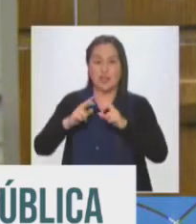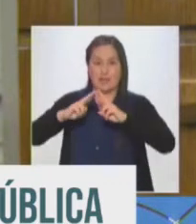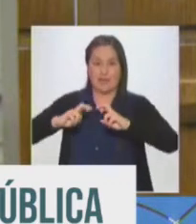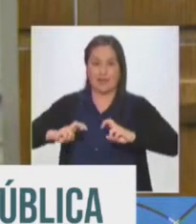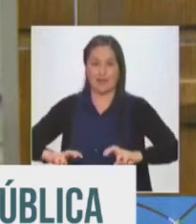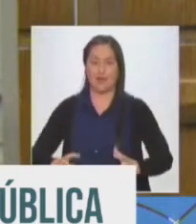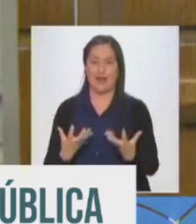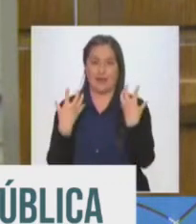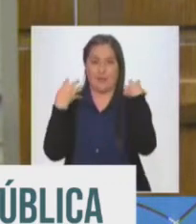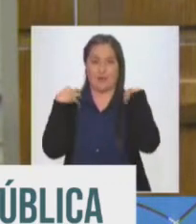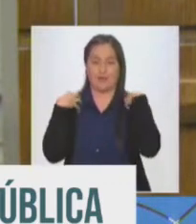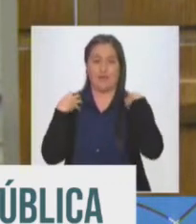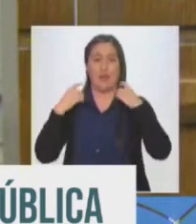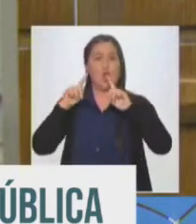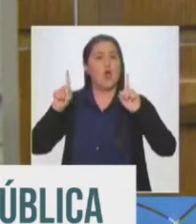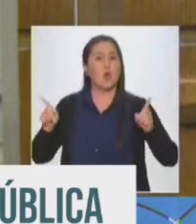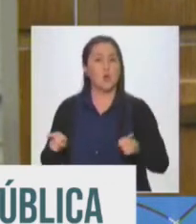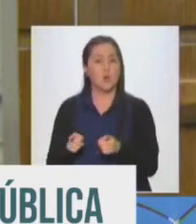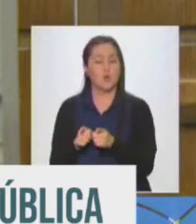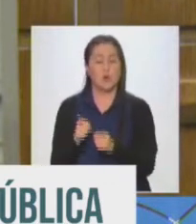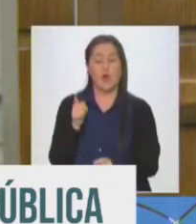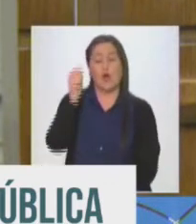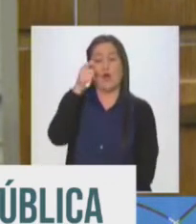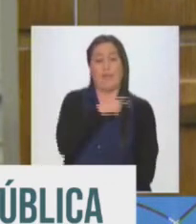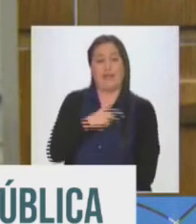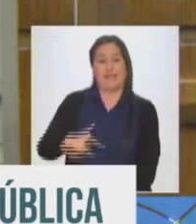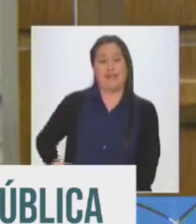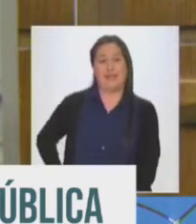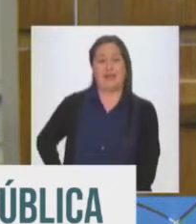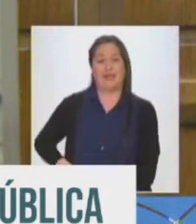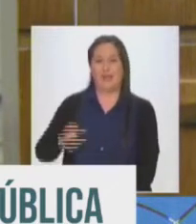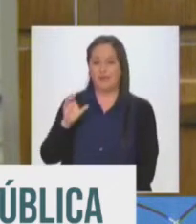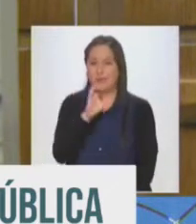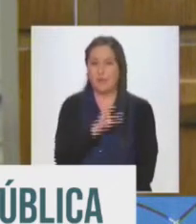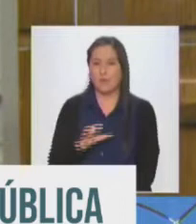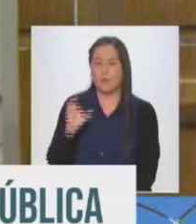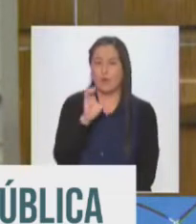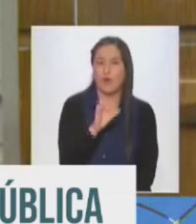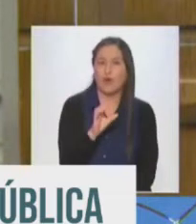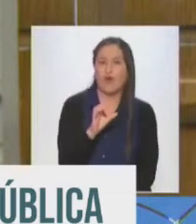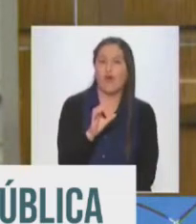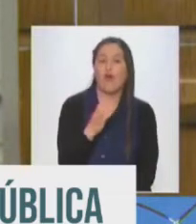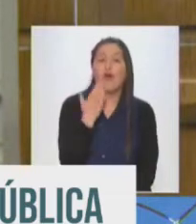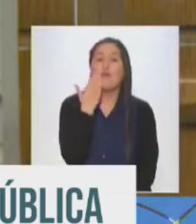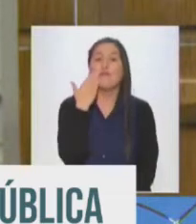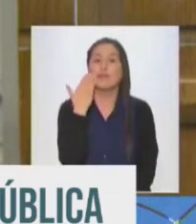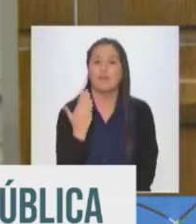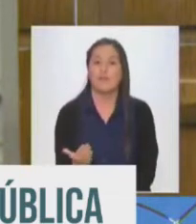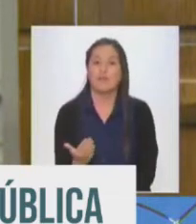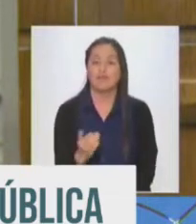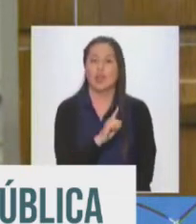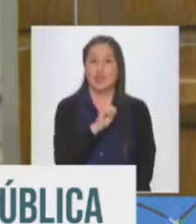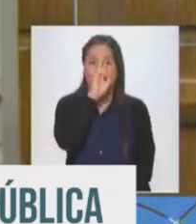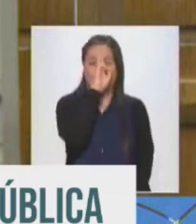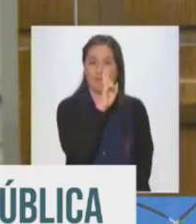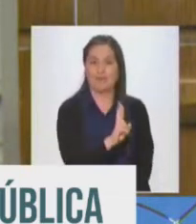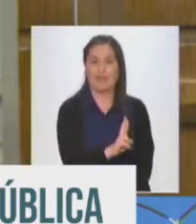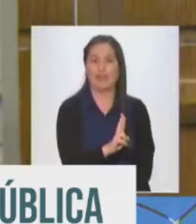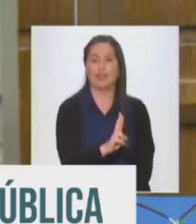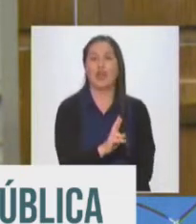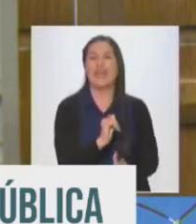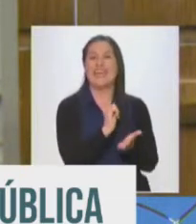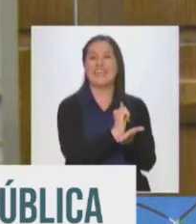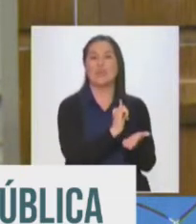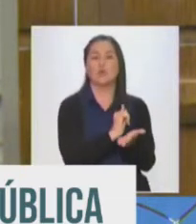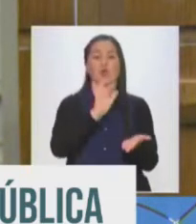que concluyó que el presidente buscó beneficiar a Domingo saltándose consigo la institucionalidad ambiental. Luego de